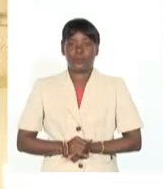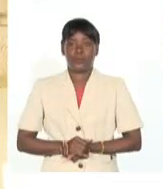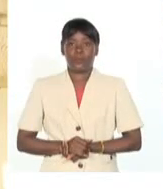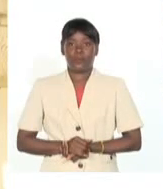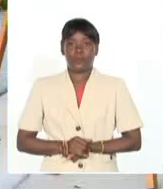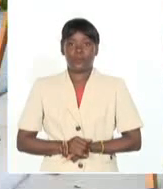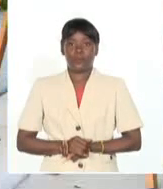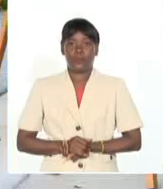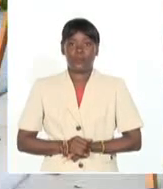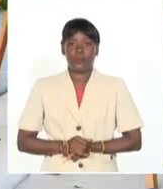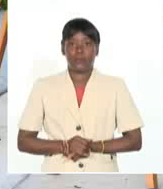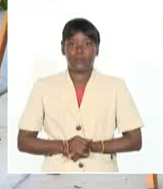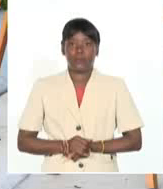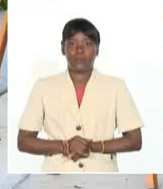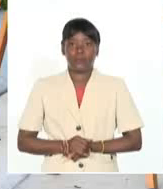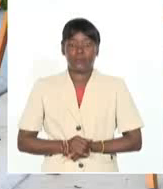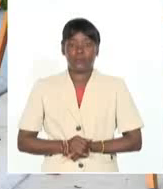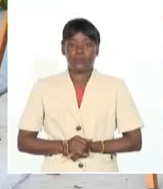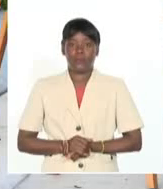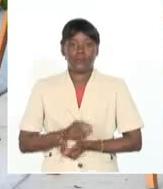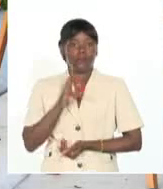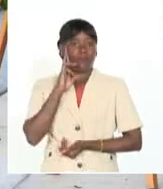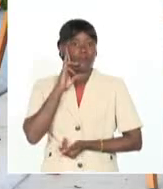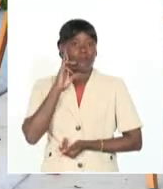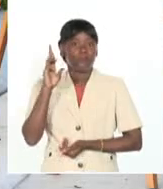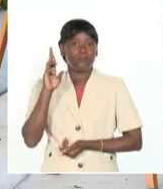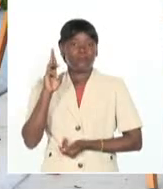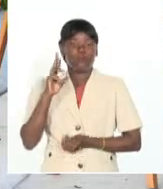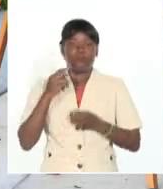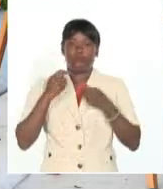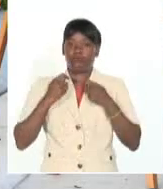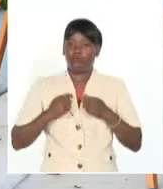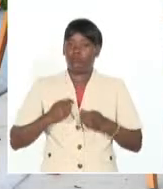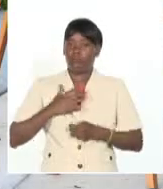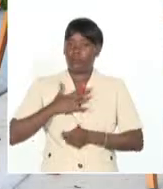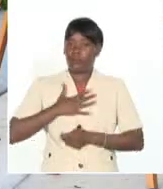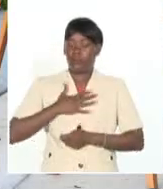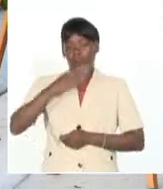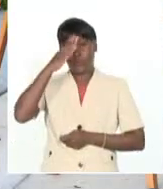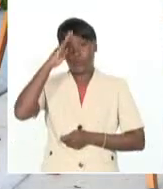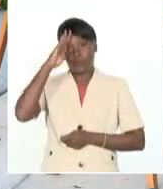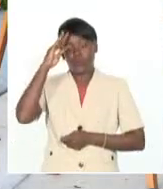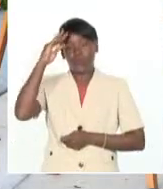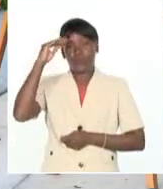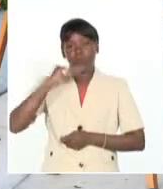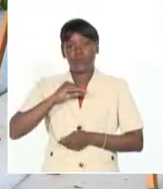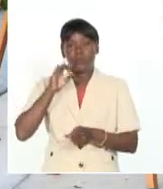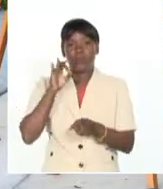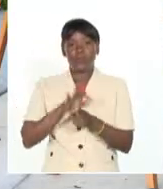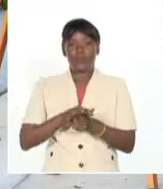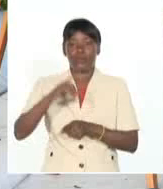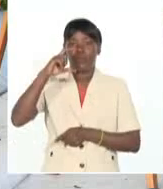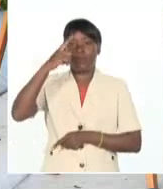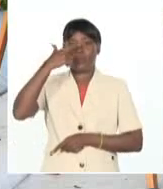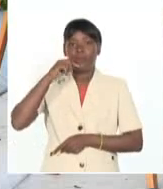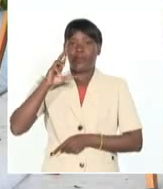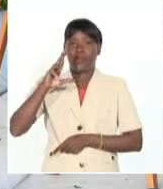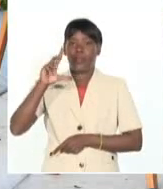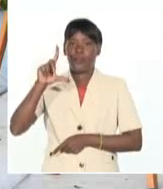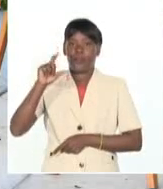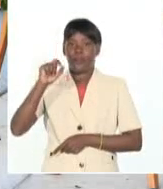Solemnidad eterna para quienes nos legaron que en Cuba solo ha habido una revolución, la que comenzó Carlos Manuel de Céspedes el 10